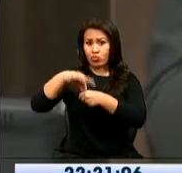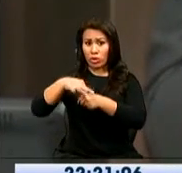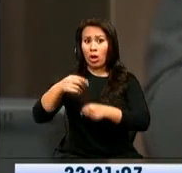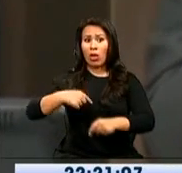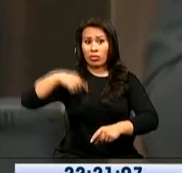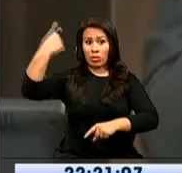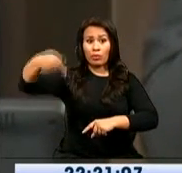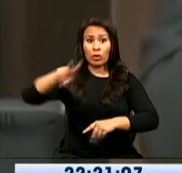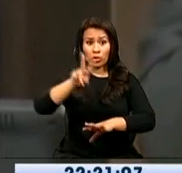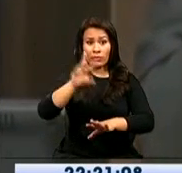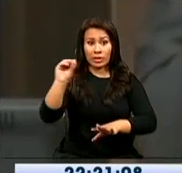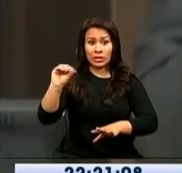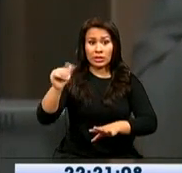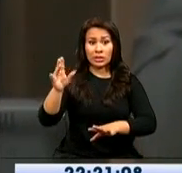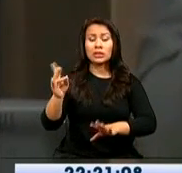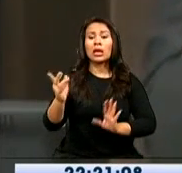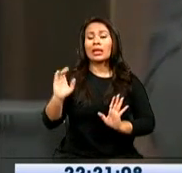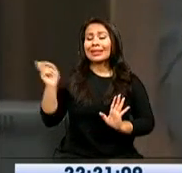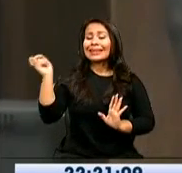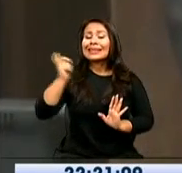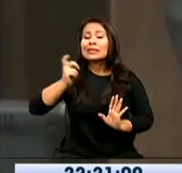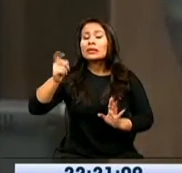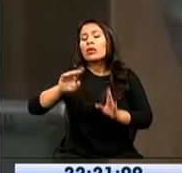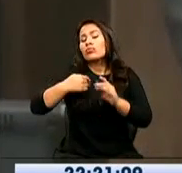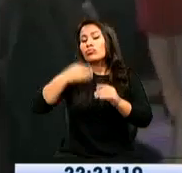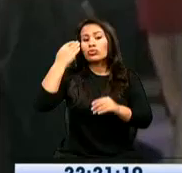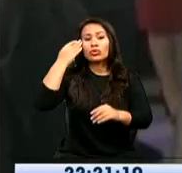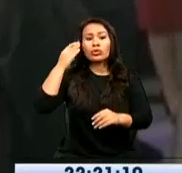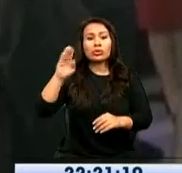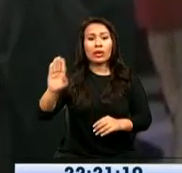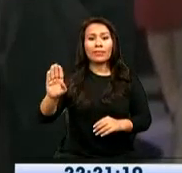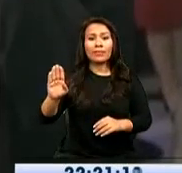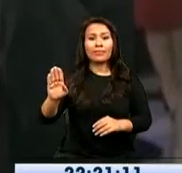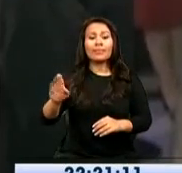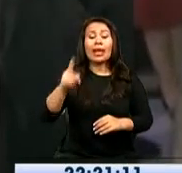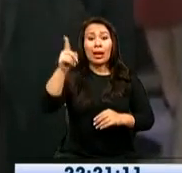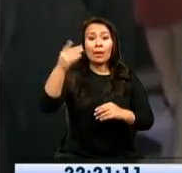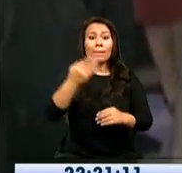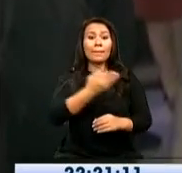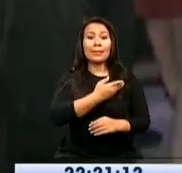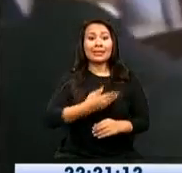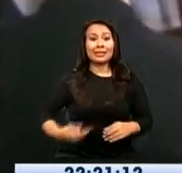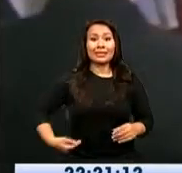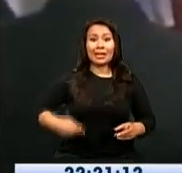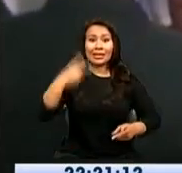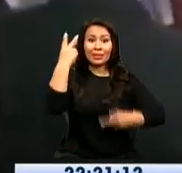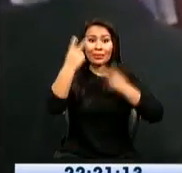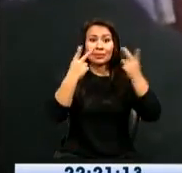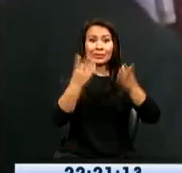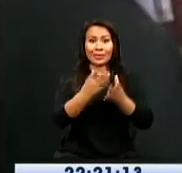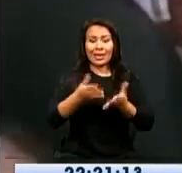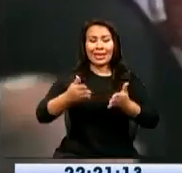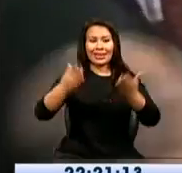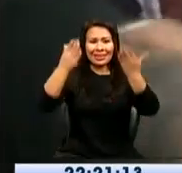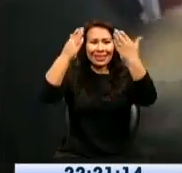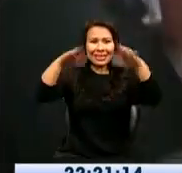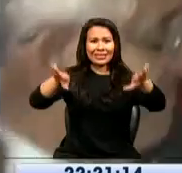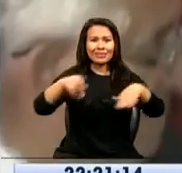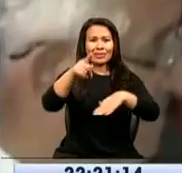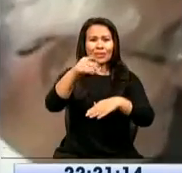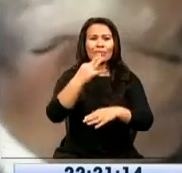para vencer en febrero del 2017. El presidente visitó el pesebre más grande del Ecuador en la iglesia La